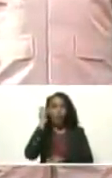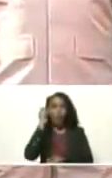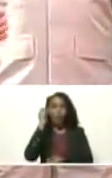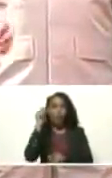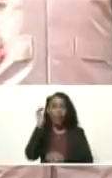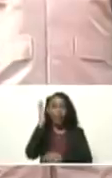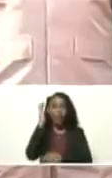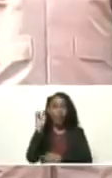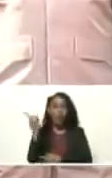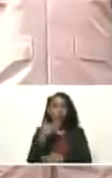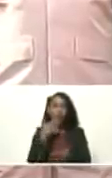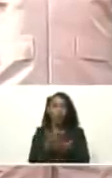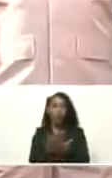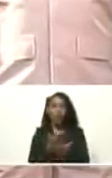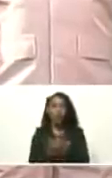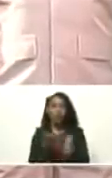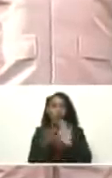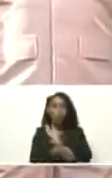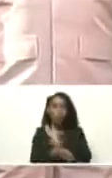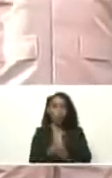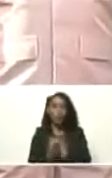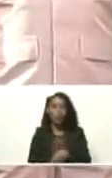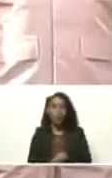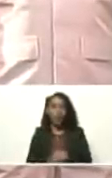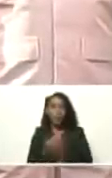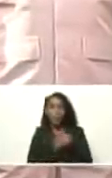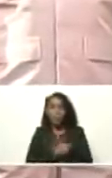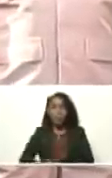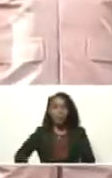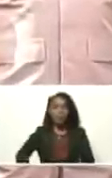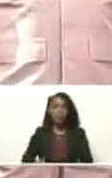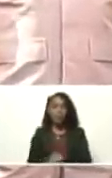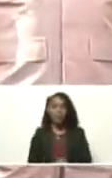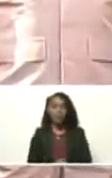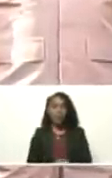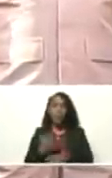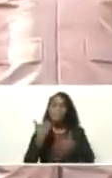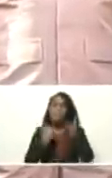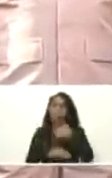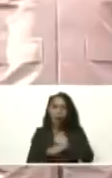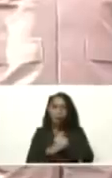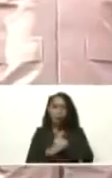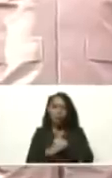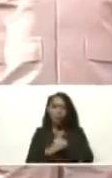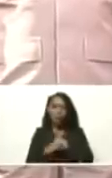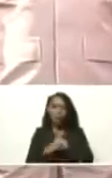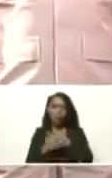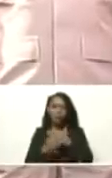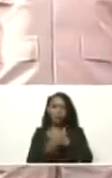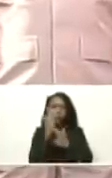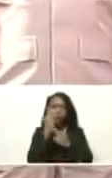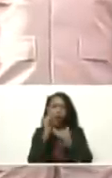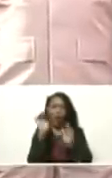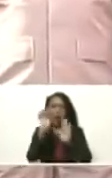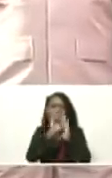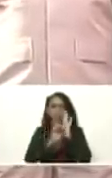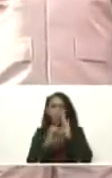Él me propuso: presidente, vamos a pasar a una etapa